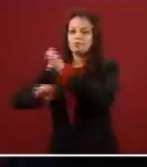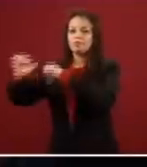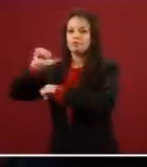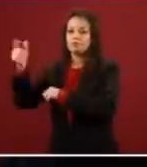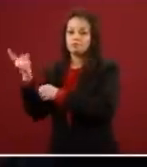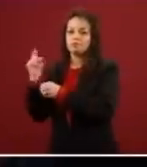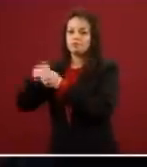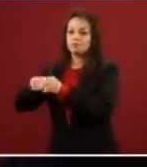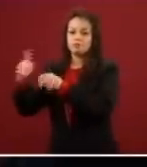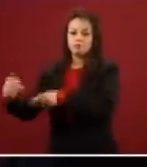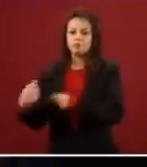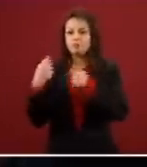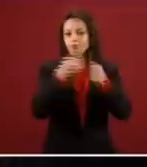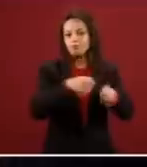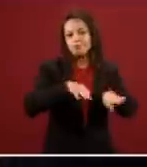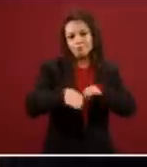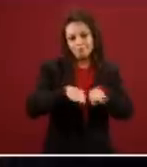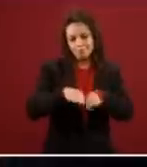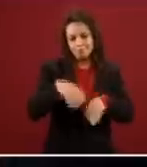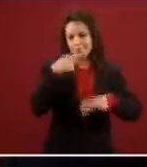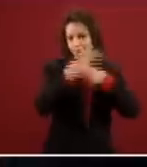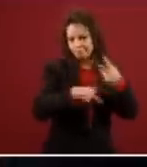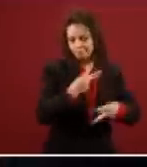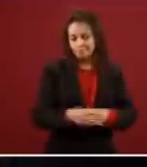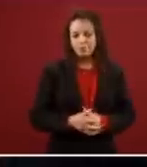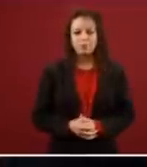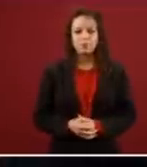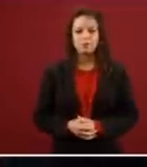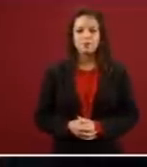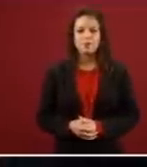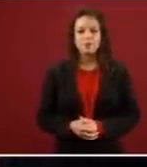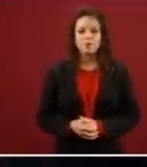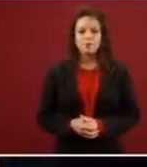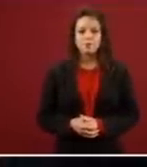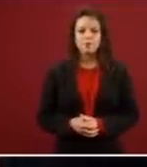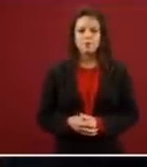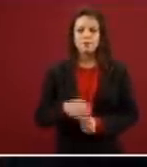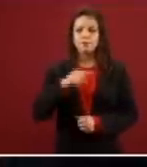por favor. El caso, uno atrás, por favor. El caso